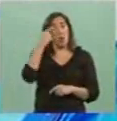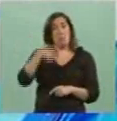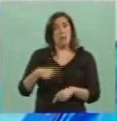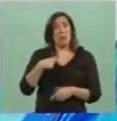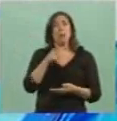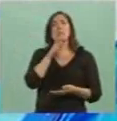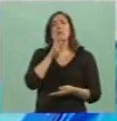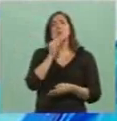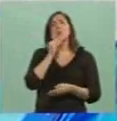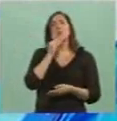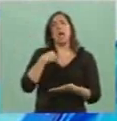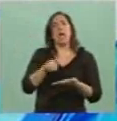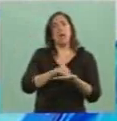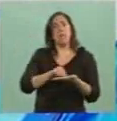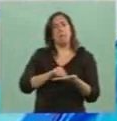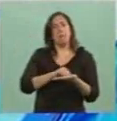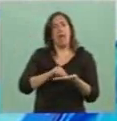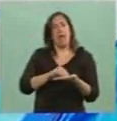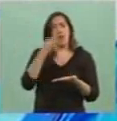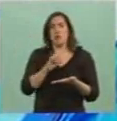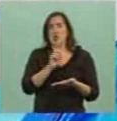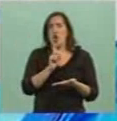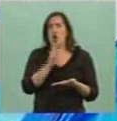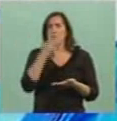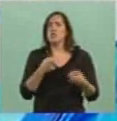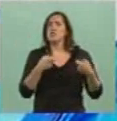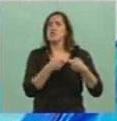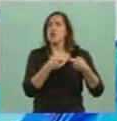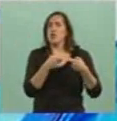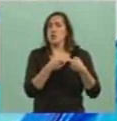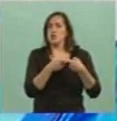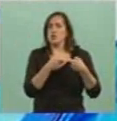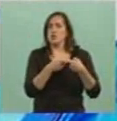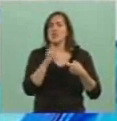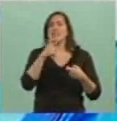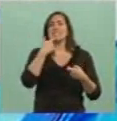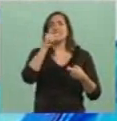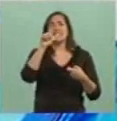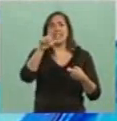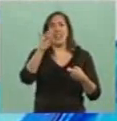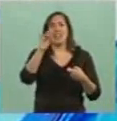no era empleado, este Saldaña, era socio, uy, dije el nombre, tenía que haberlo dicho, no importa.